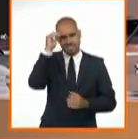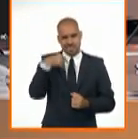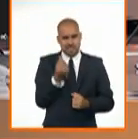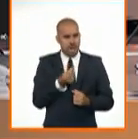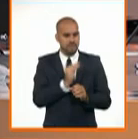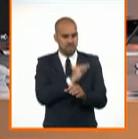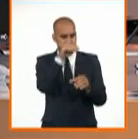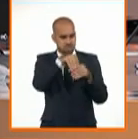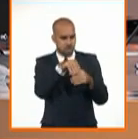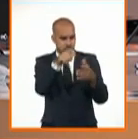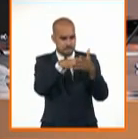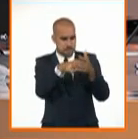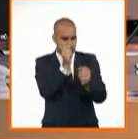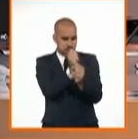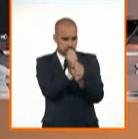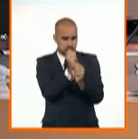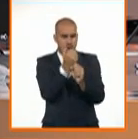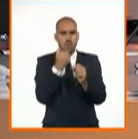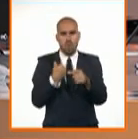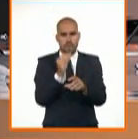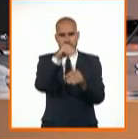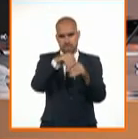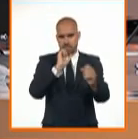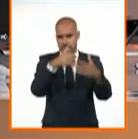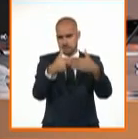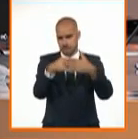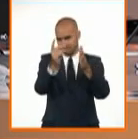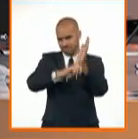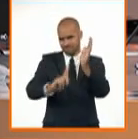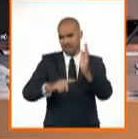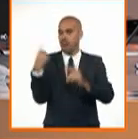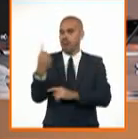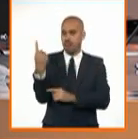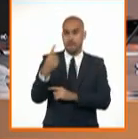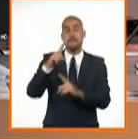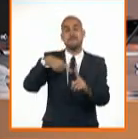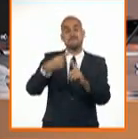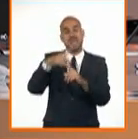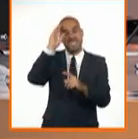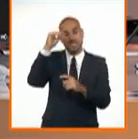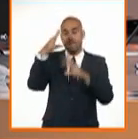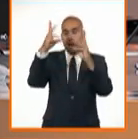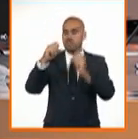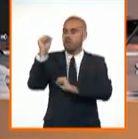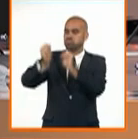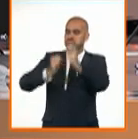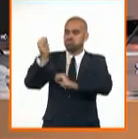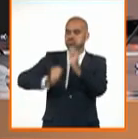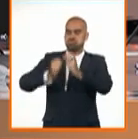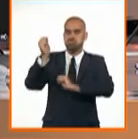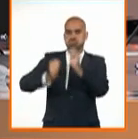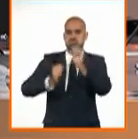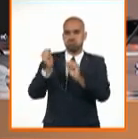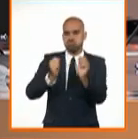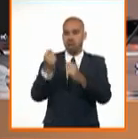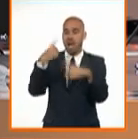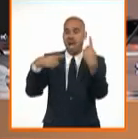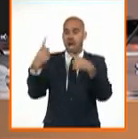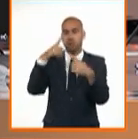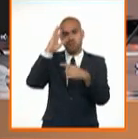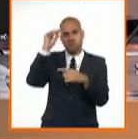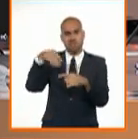nacional y cuál es el impacto de la cantidad de unidades hoy que tenemos en nuestras termoeléctrica fuera de